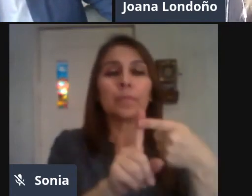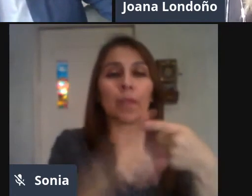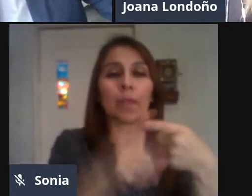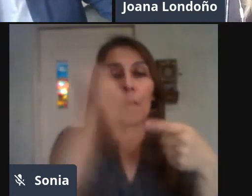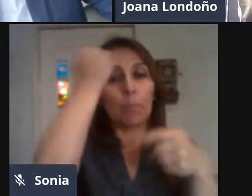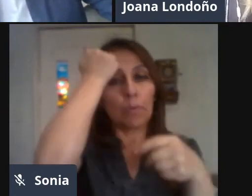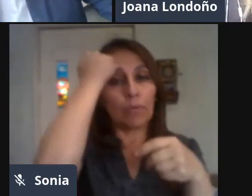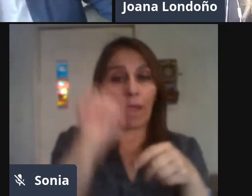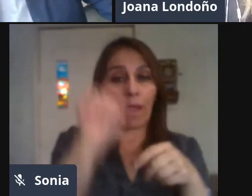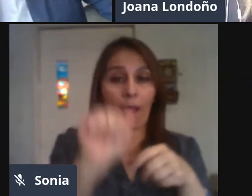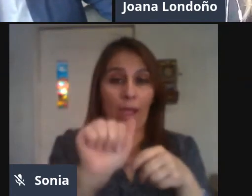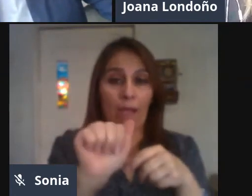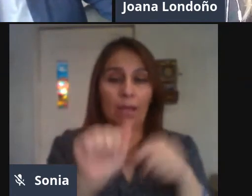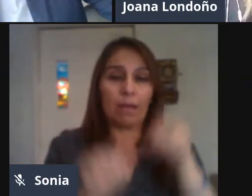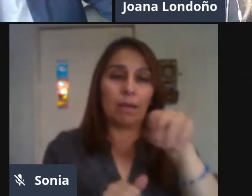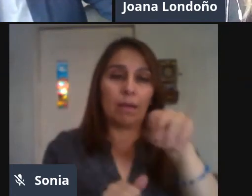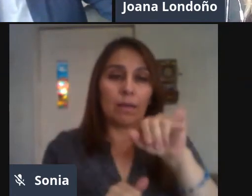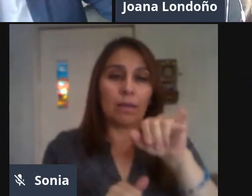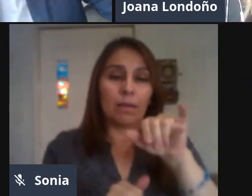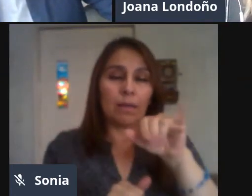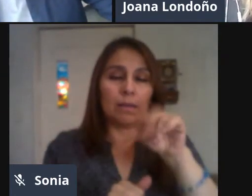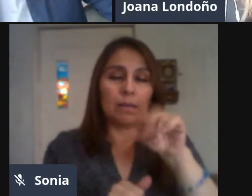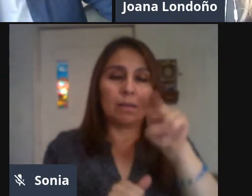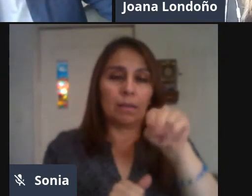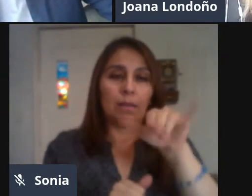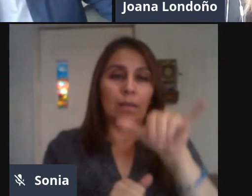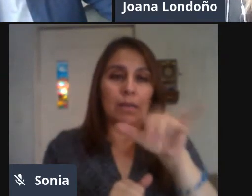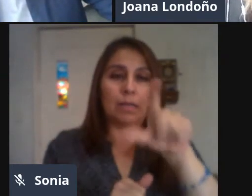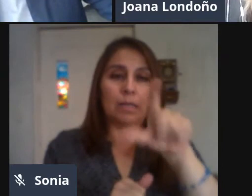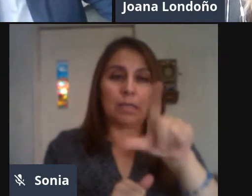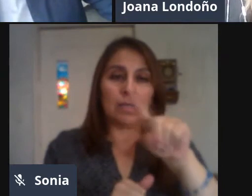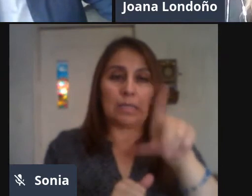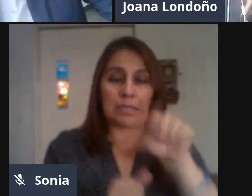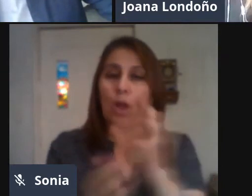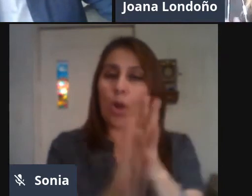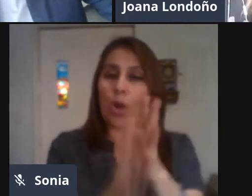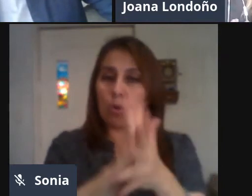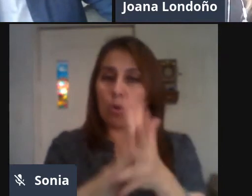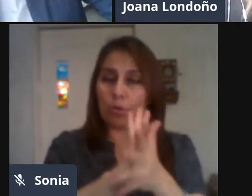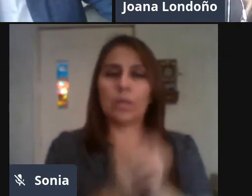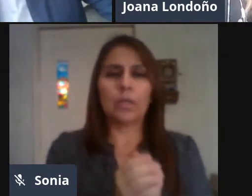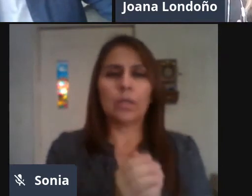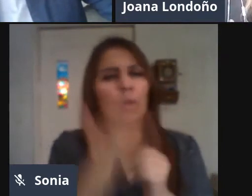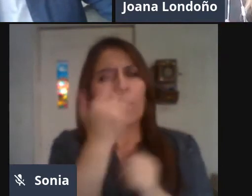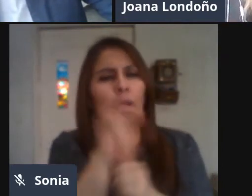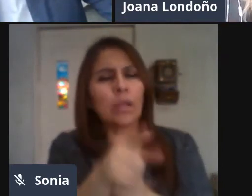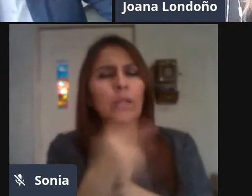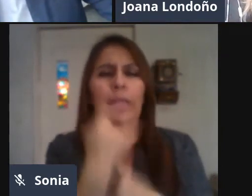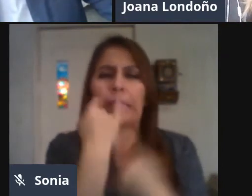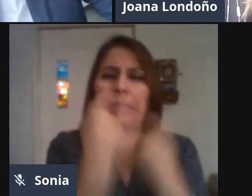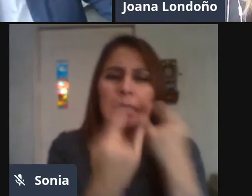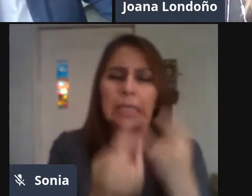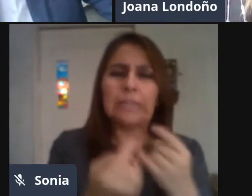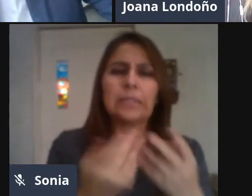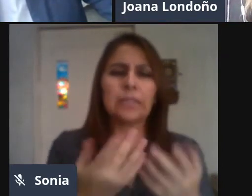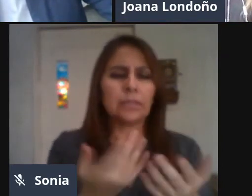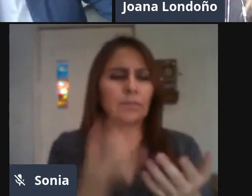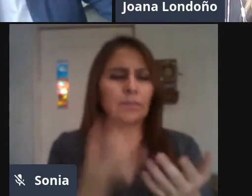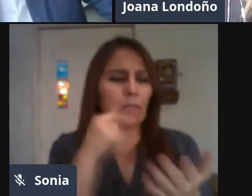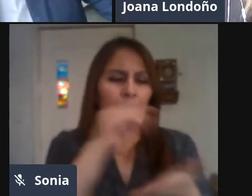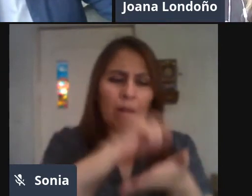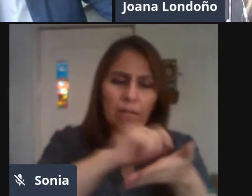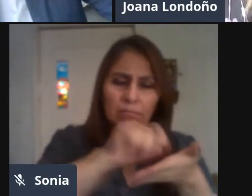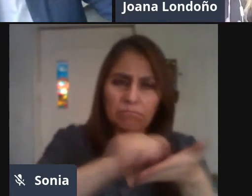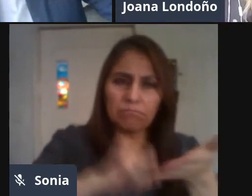primera parte queremos que nos cuentes cuáles son tus motivos de lectura y escritura de proyecto que estás leyendo o